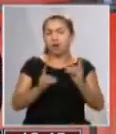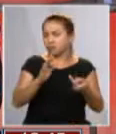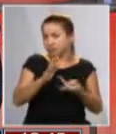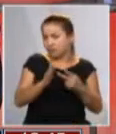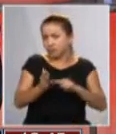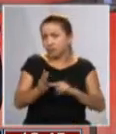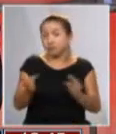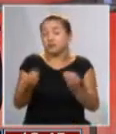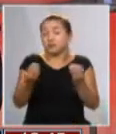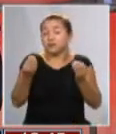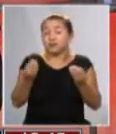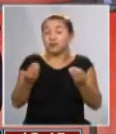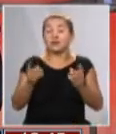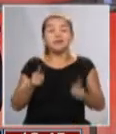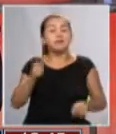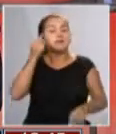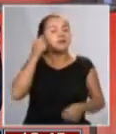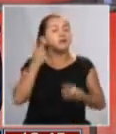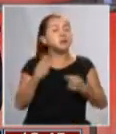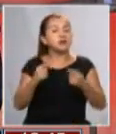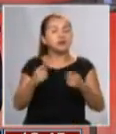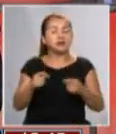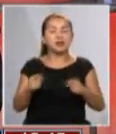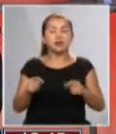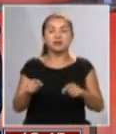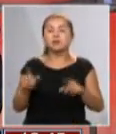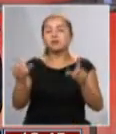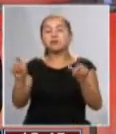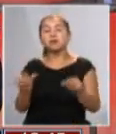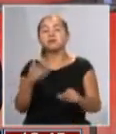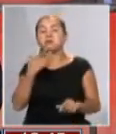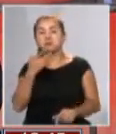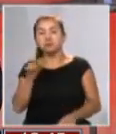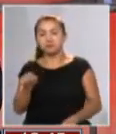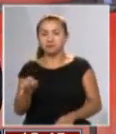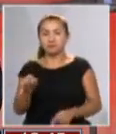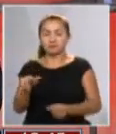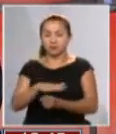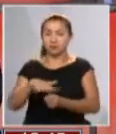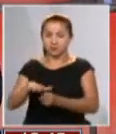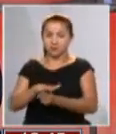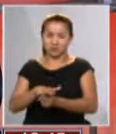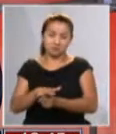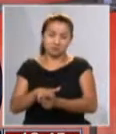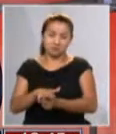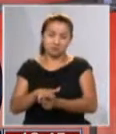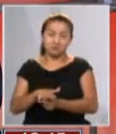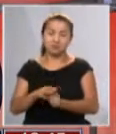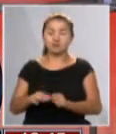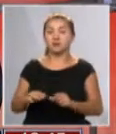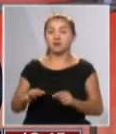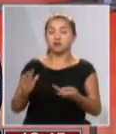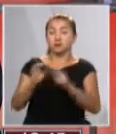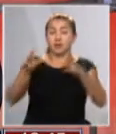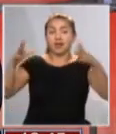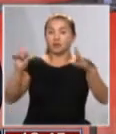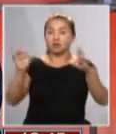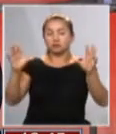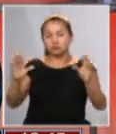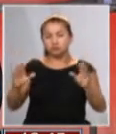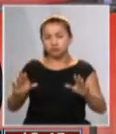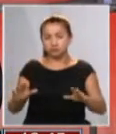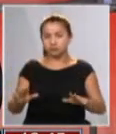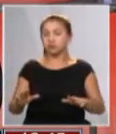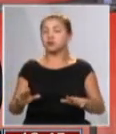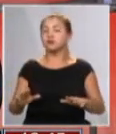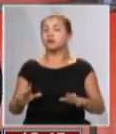y obviamente lo que se tiende a tratar de minimizar este tipo de situaciones, y de ahí la necesidad de tratar